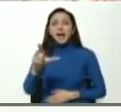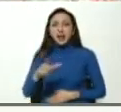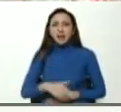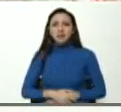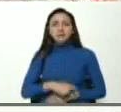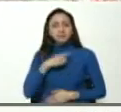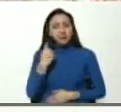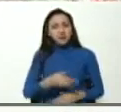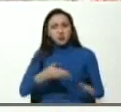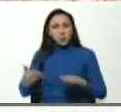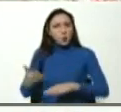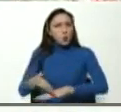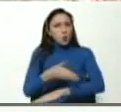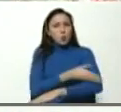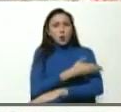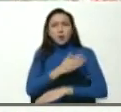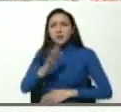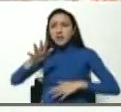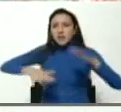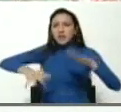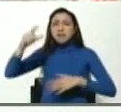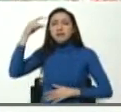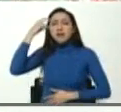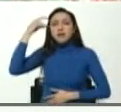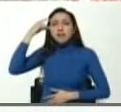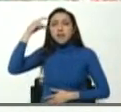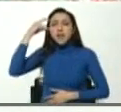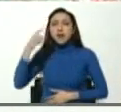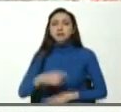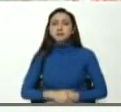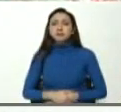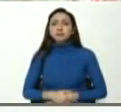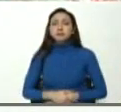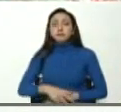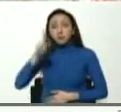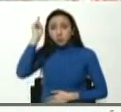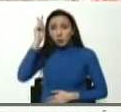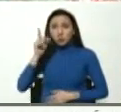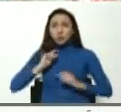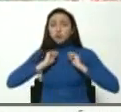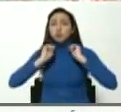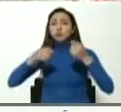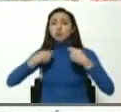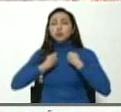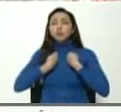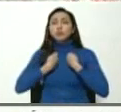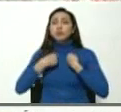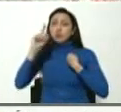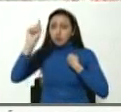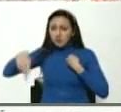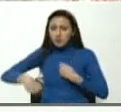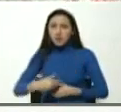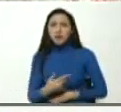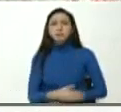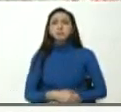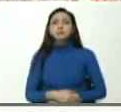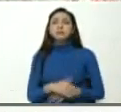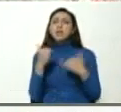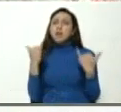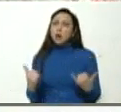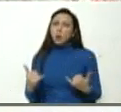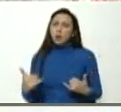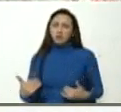la pérdida hace apenas 15 días del profe aristóbulo istúriz y ahora este